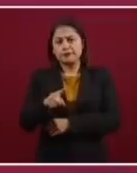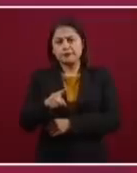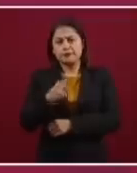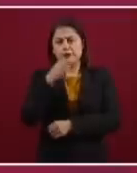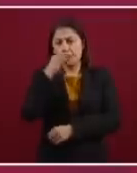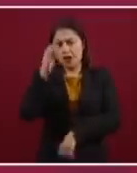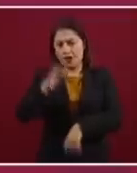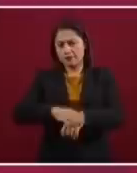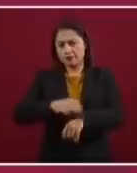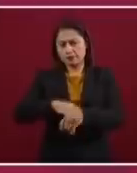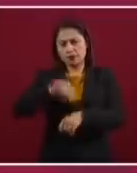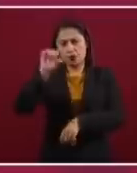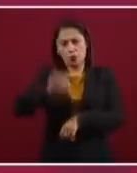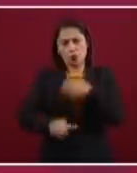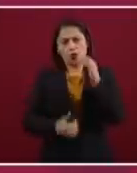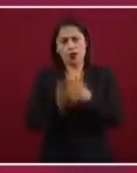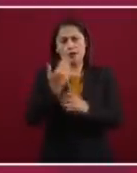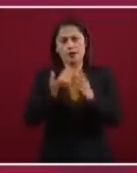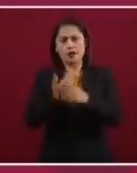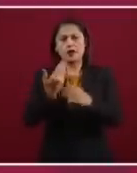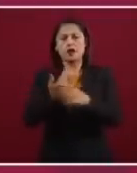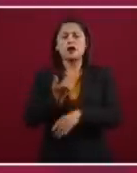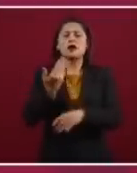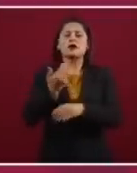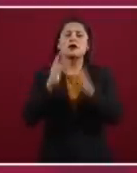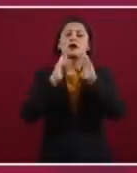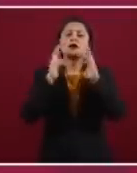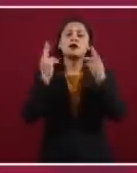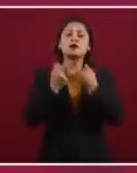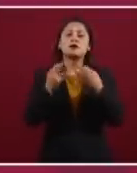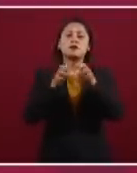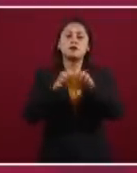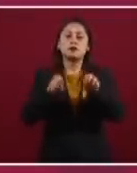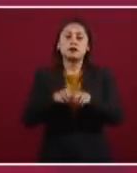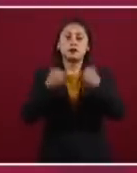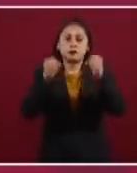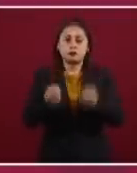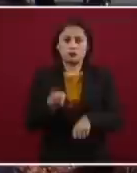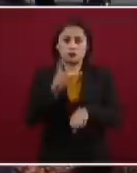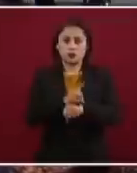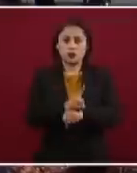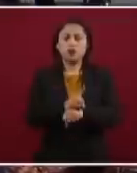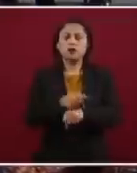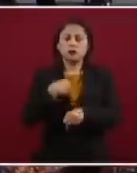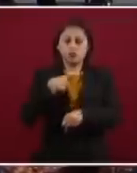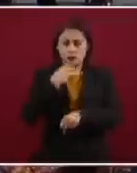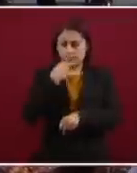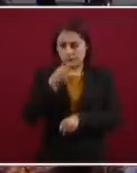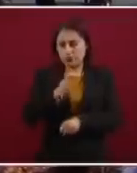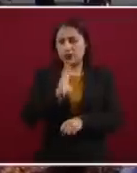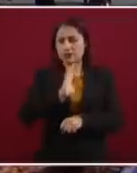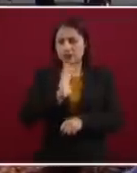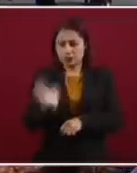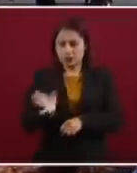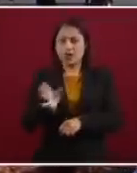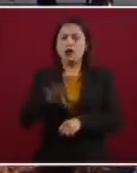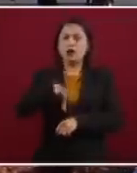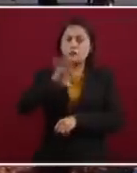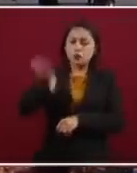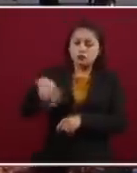temprano desde la reunión de gabinete de seguridad que los busquen a los